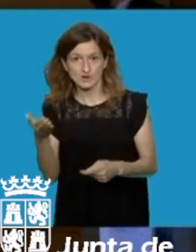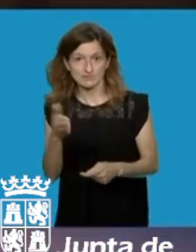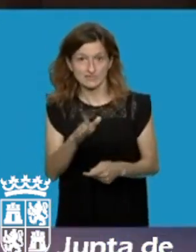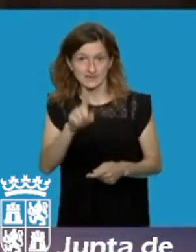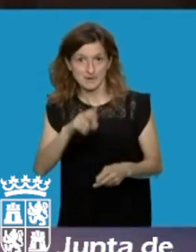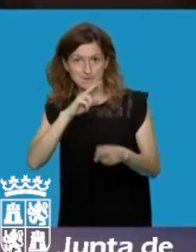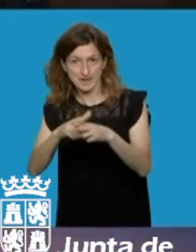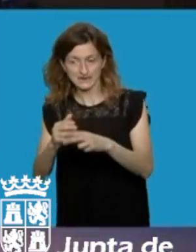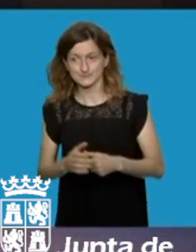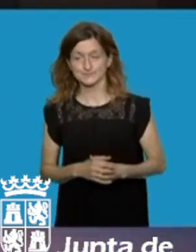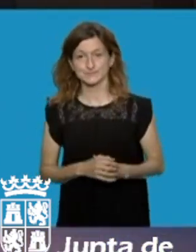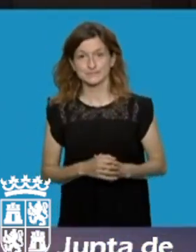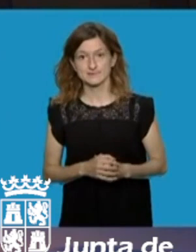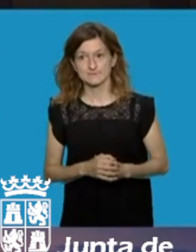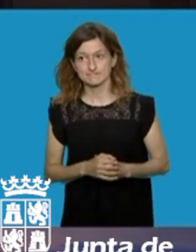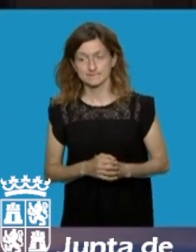tabernas.